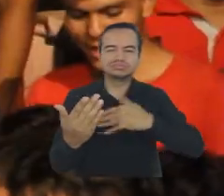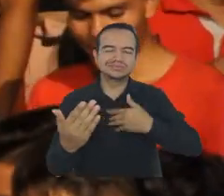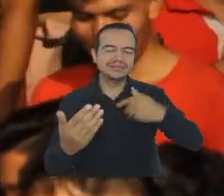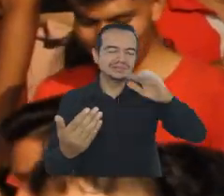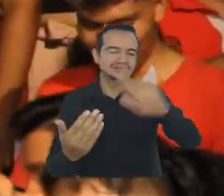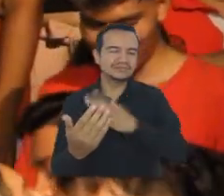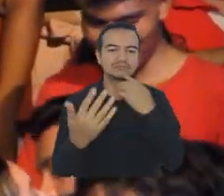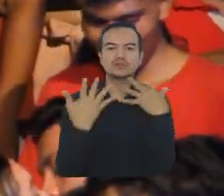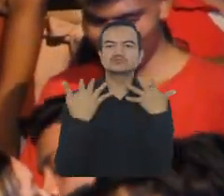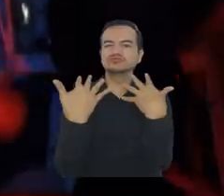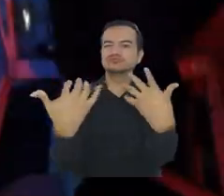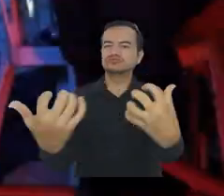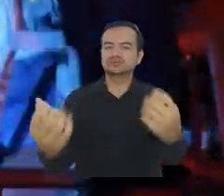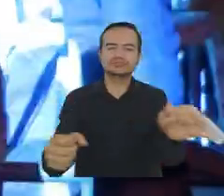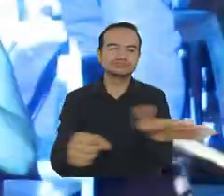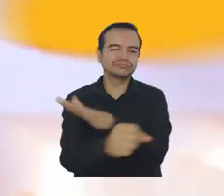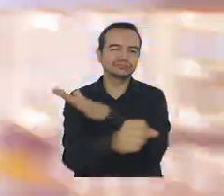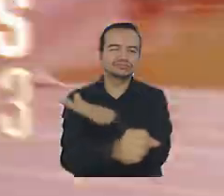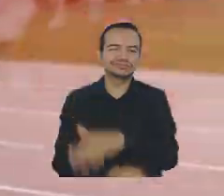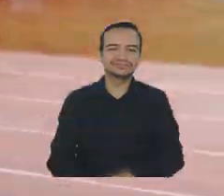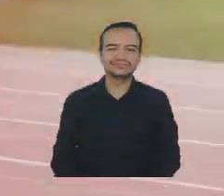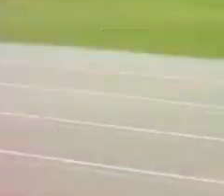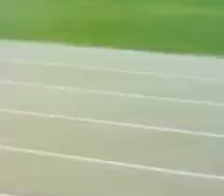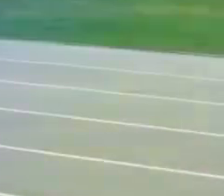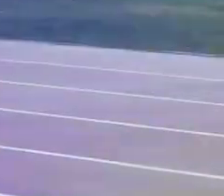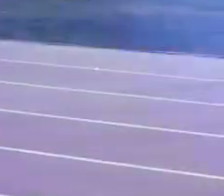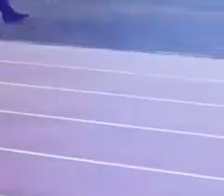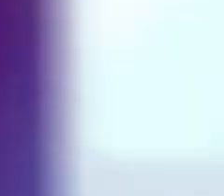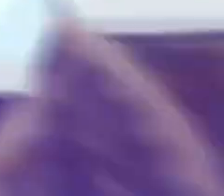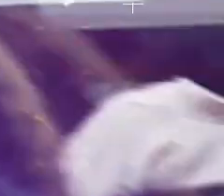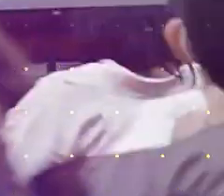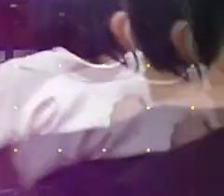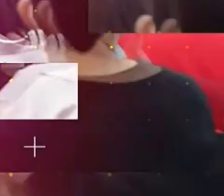clausura que estuvo cargado de la mejor música.